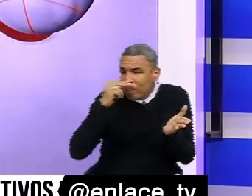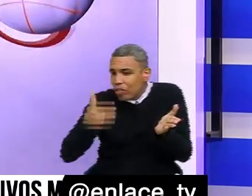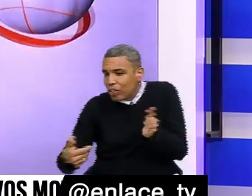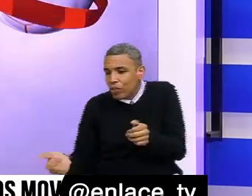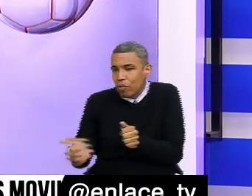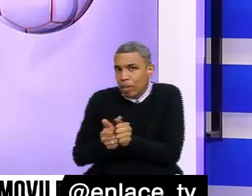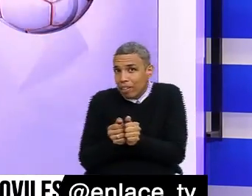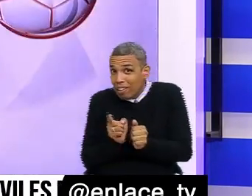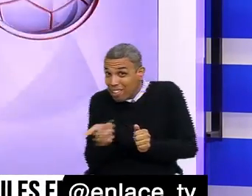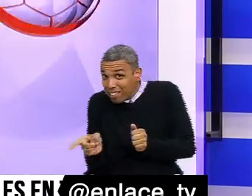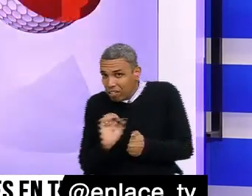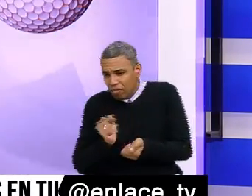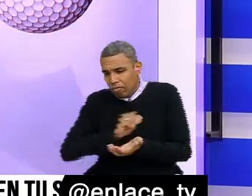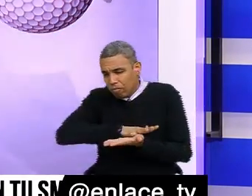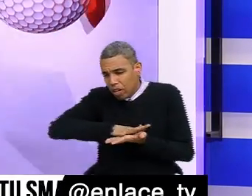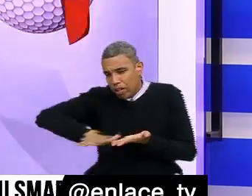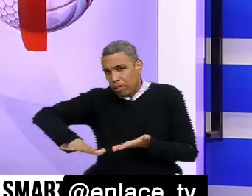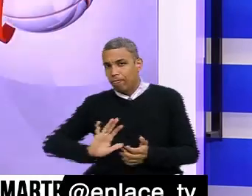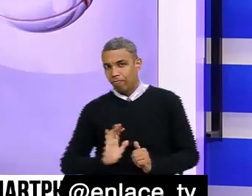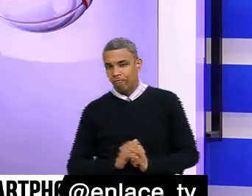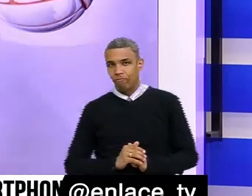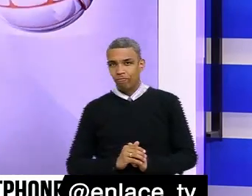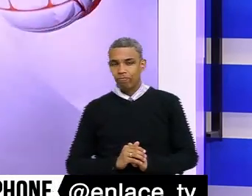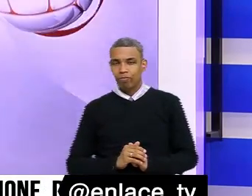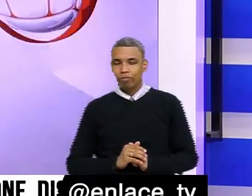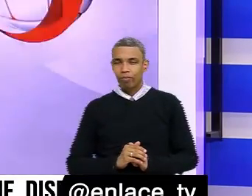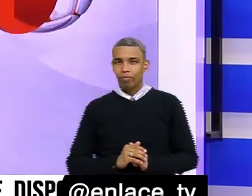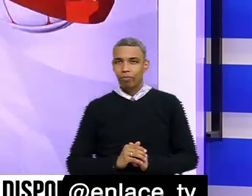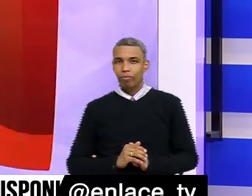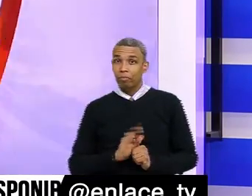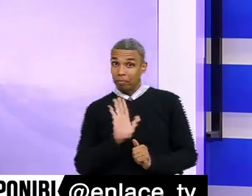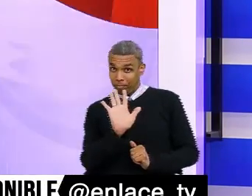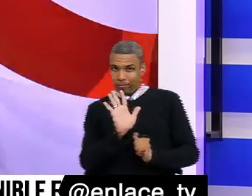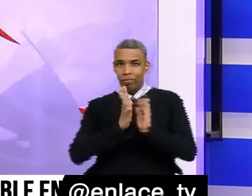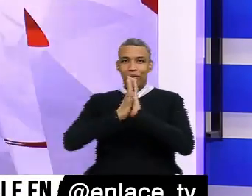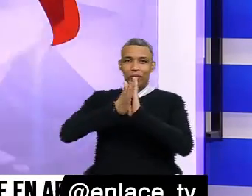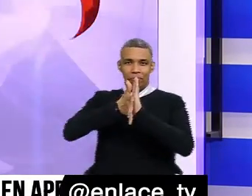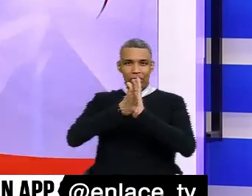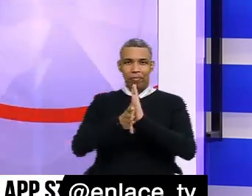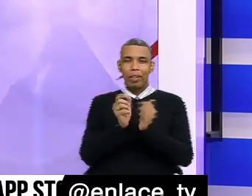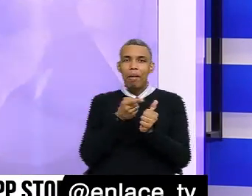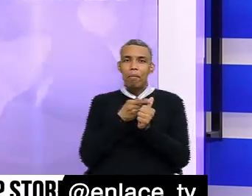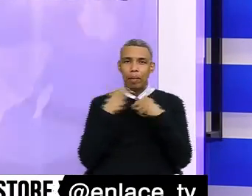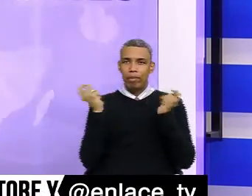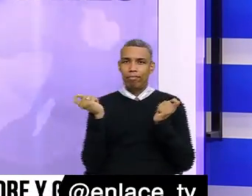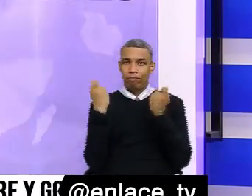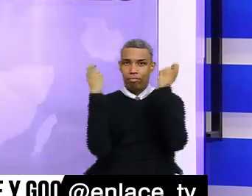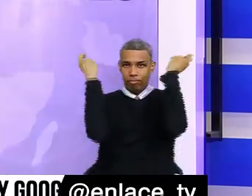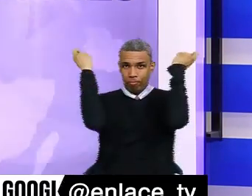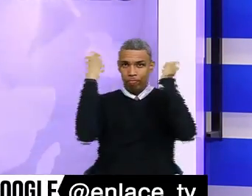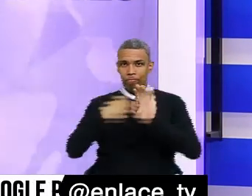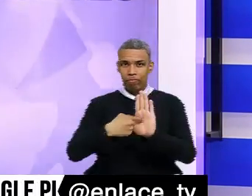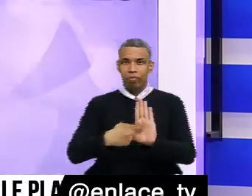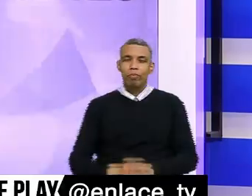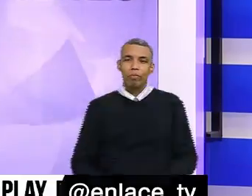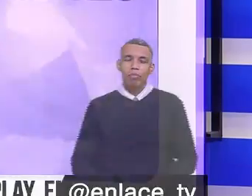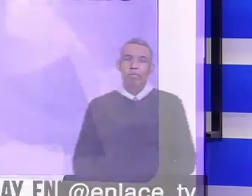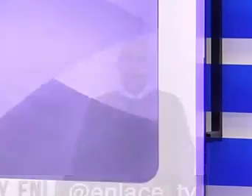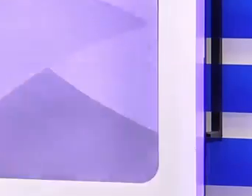Petrolera y las medidas de seguridad que se tomaron en la mañana de hoy. Información en minutos, es el momento de nuestros patrocinadores, ya regresamos.